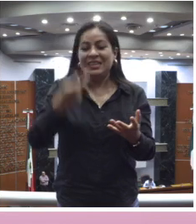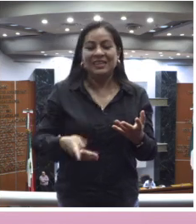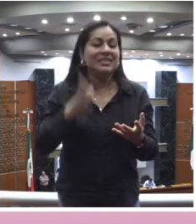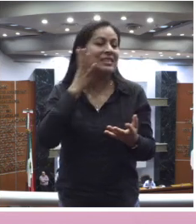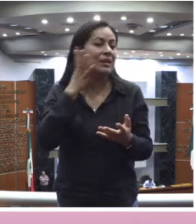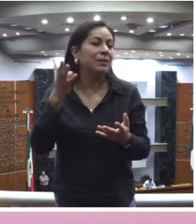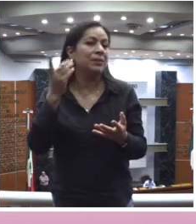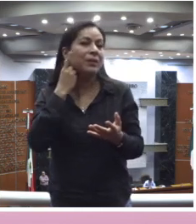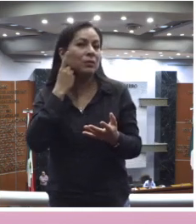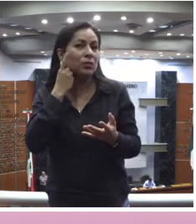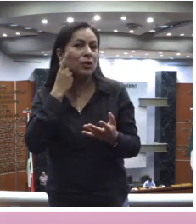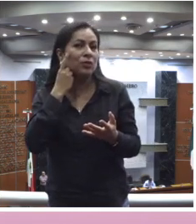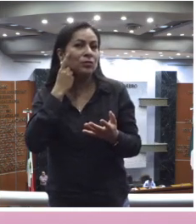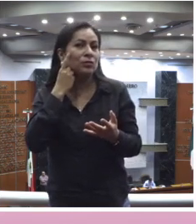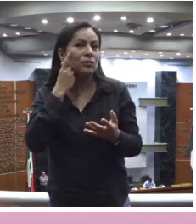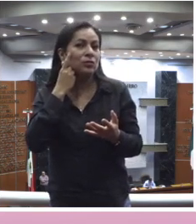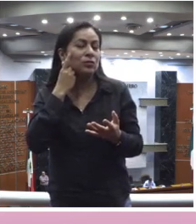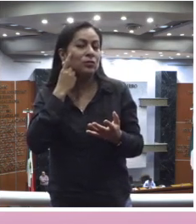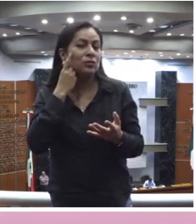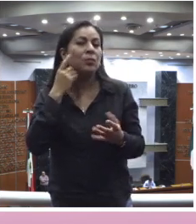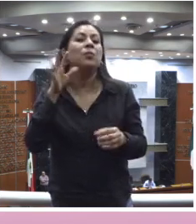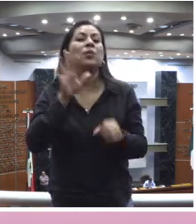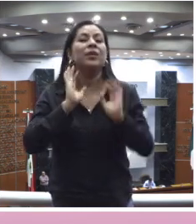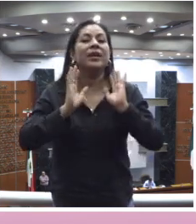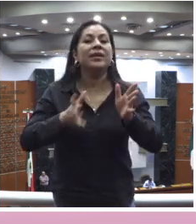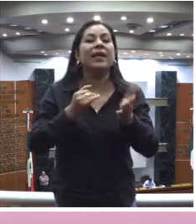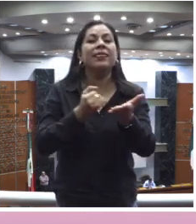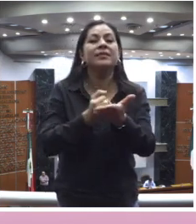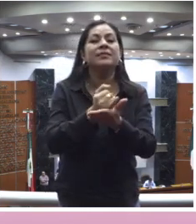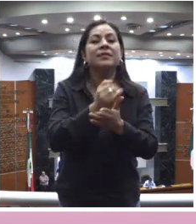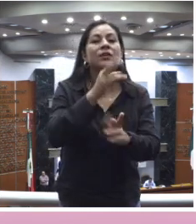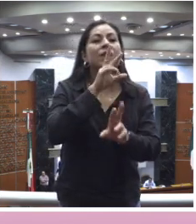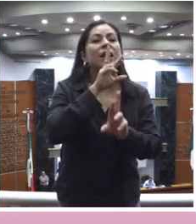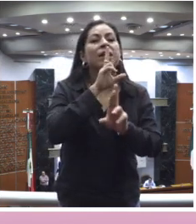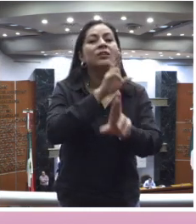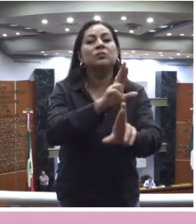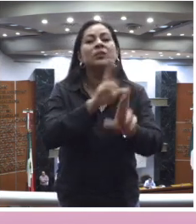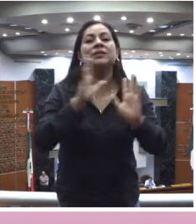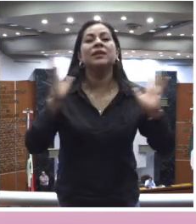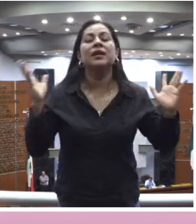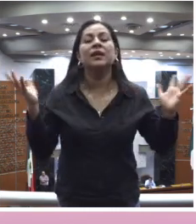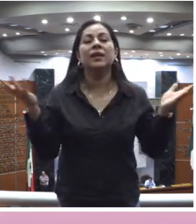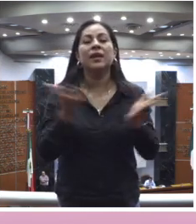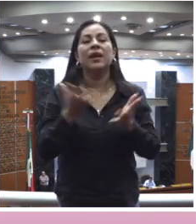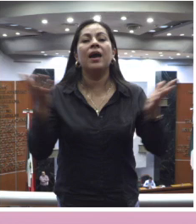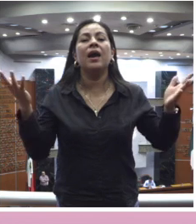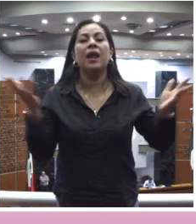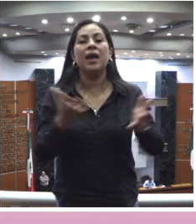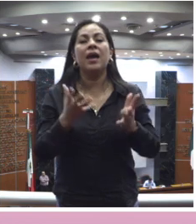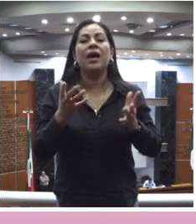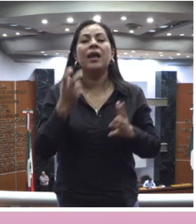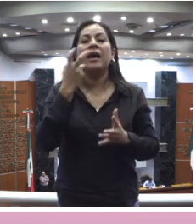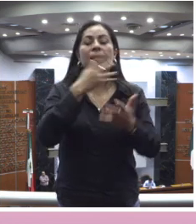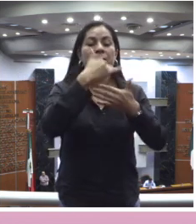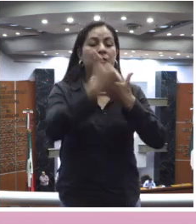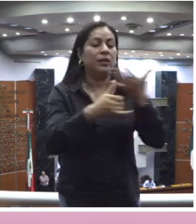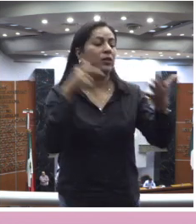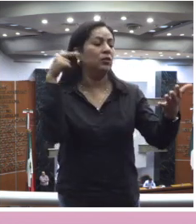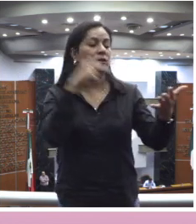congresos. Concluya, diputado. Porque ya han decidido la resolución que le darán a ese